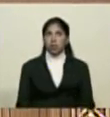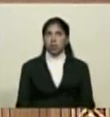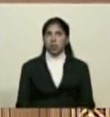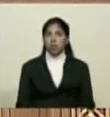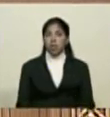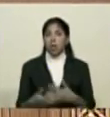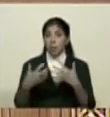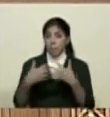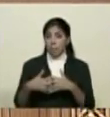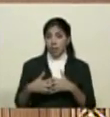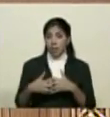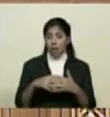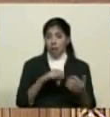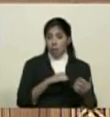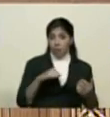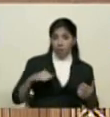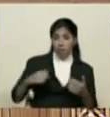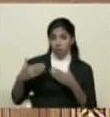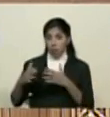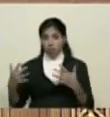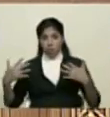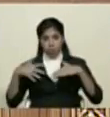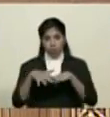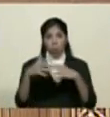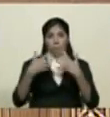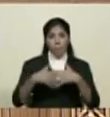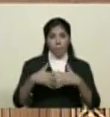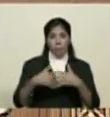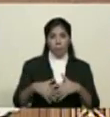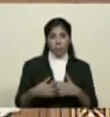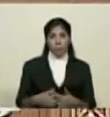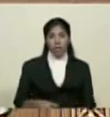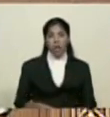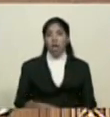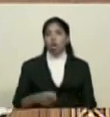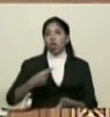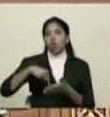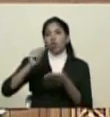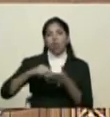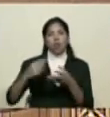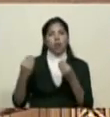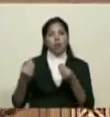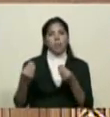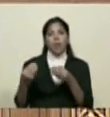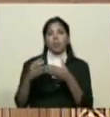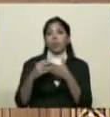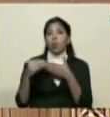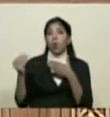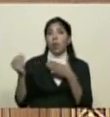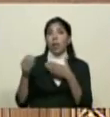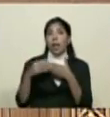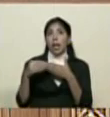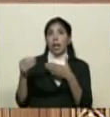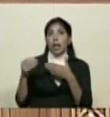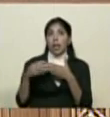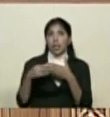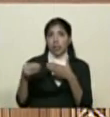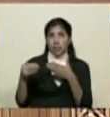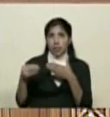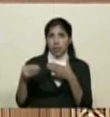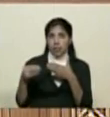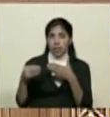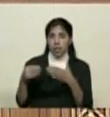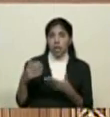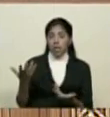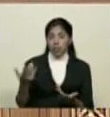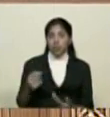Las empresas mixtas allí estas contratan en dólares, porque las procuras son en dólares con las empresas mixtas. Entonces, cuando yo digo que son